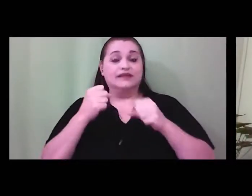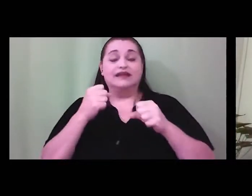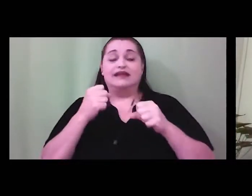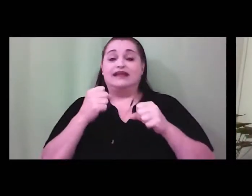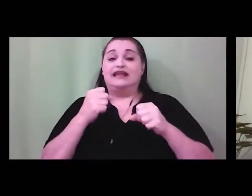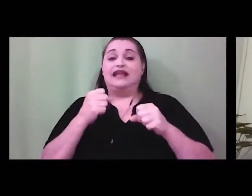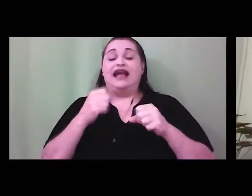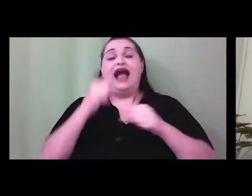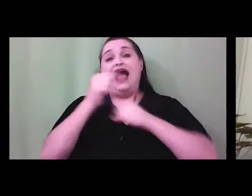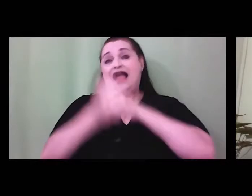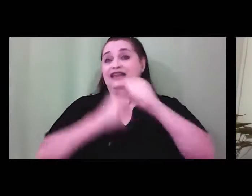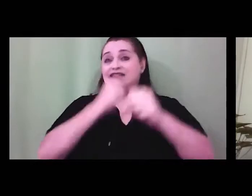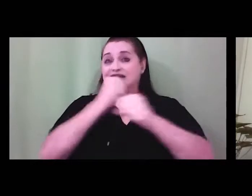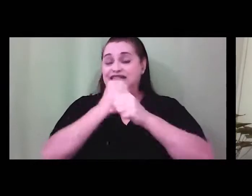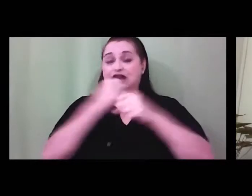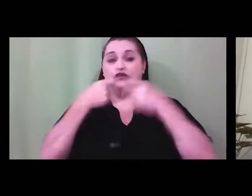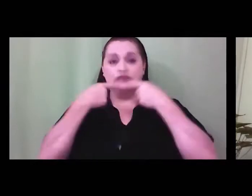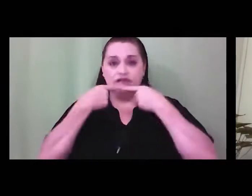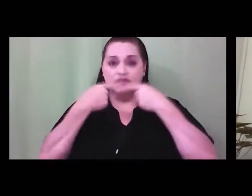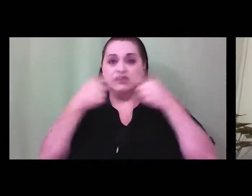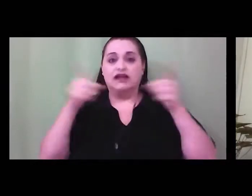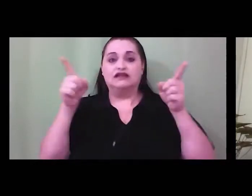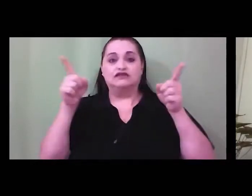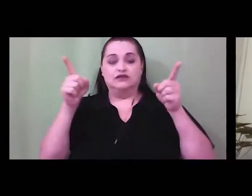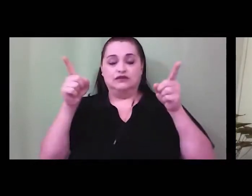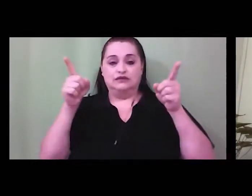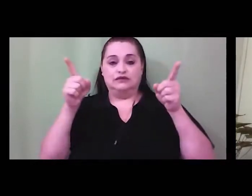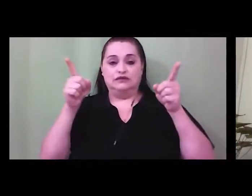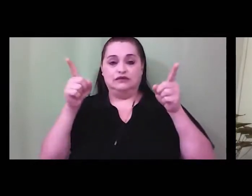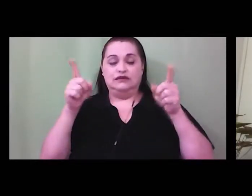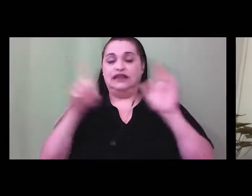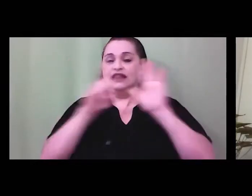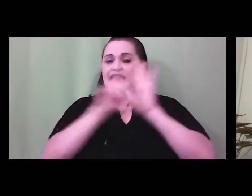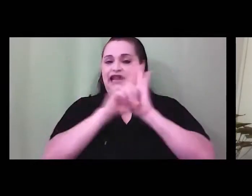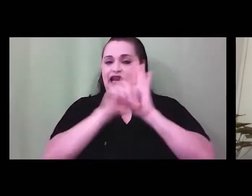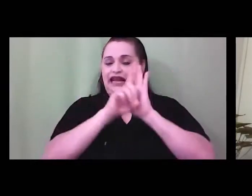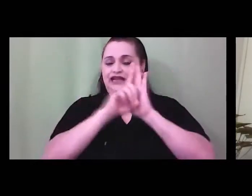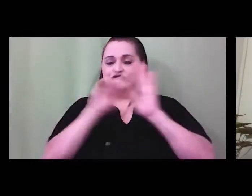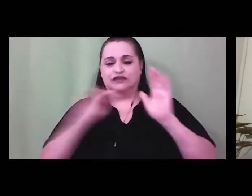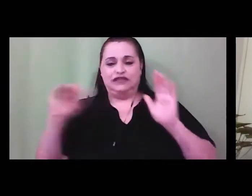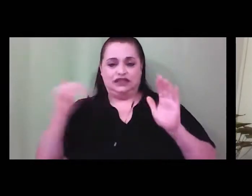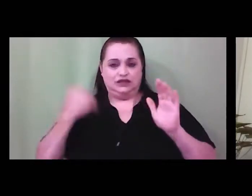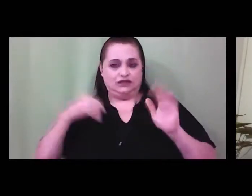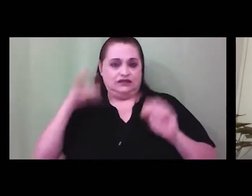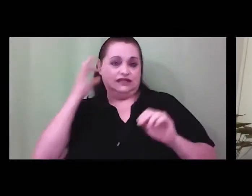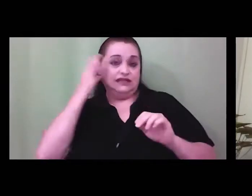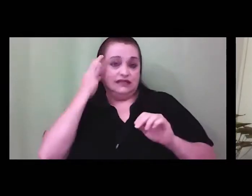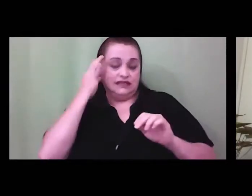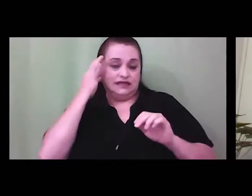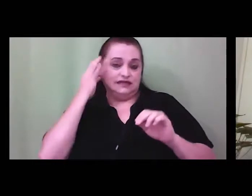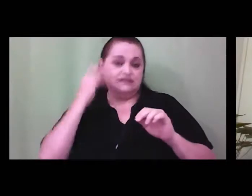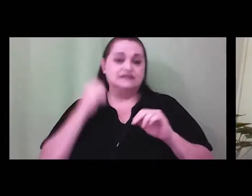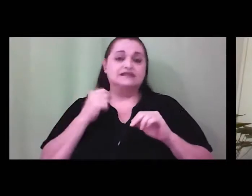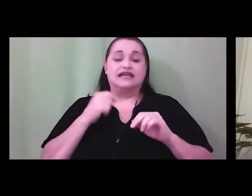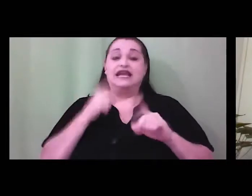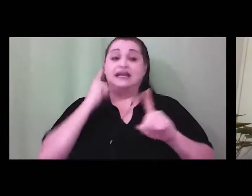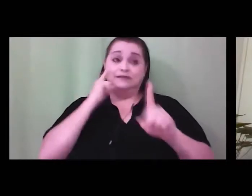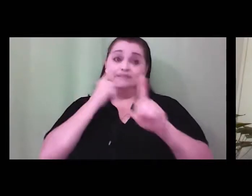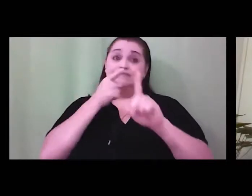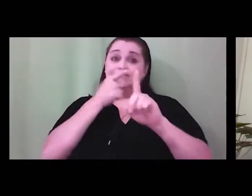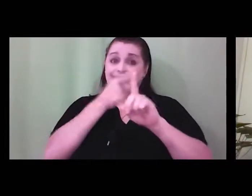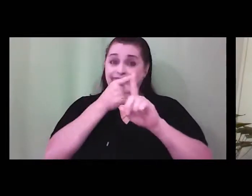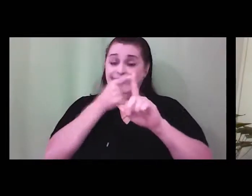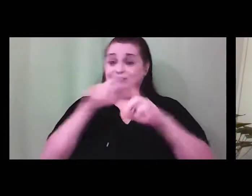el aniversario de la Declaración de los Derechos de las Niñas y de los Niños. Y a propósito,